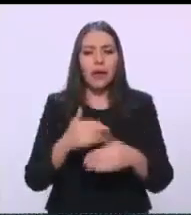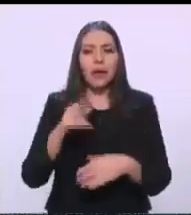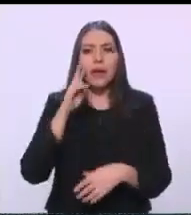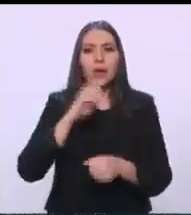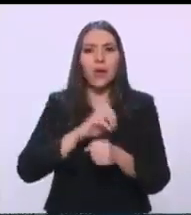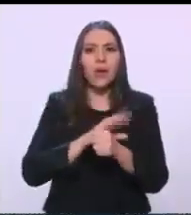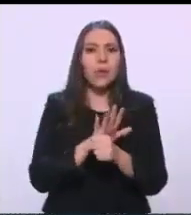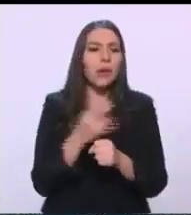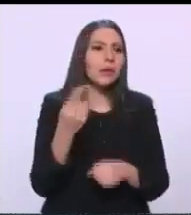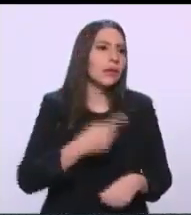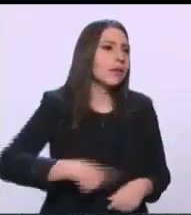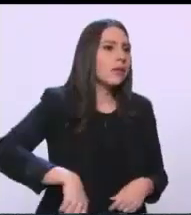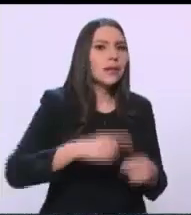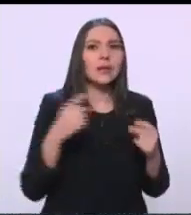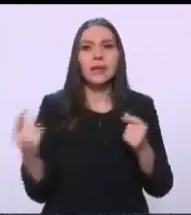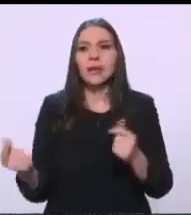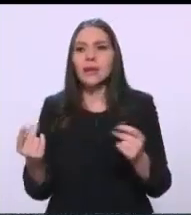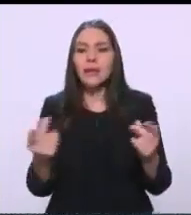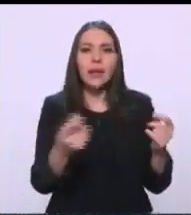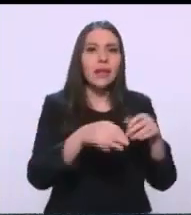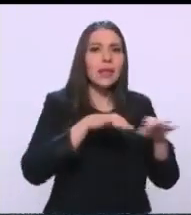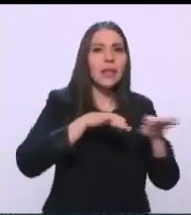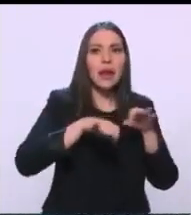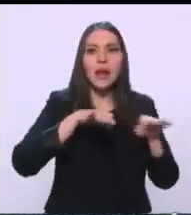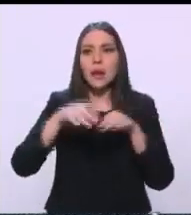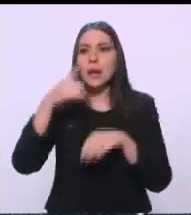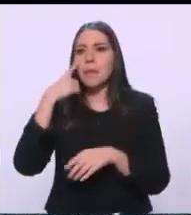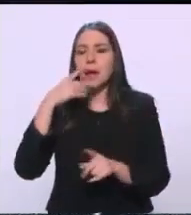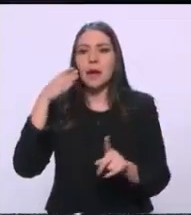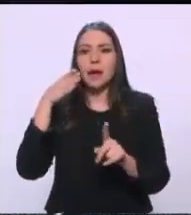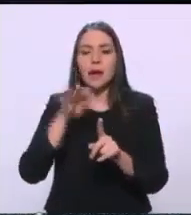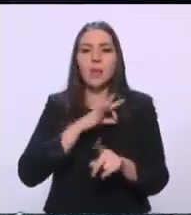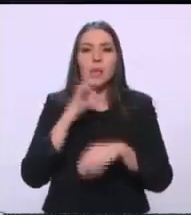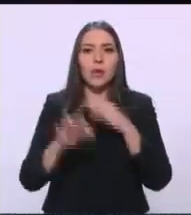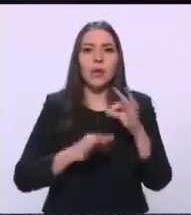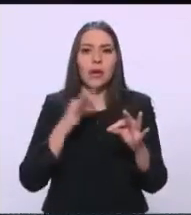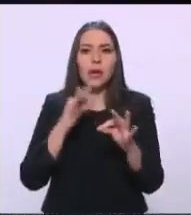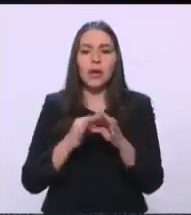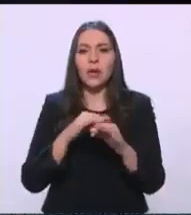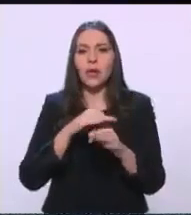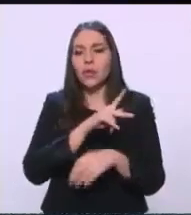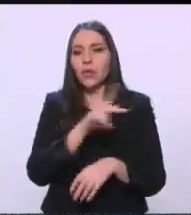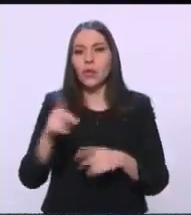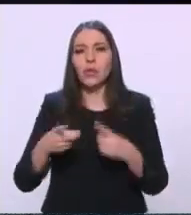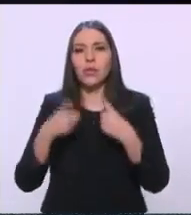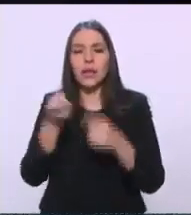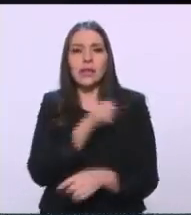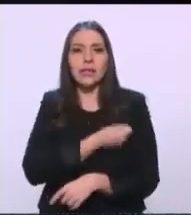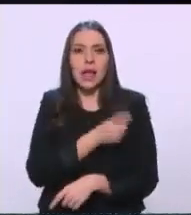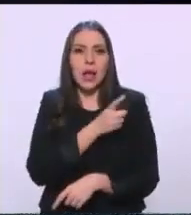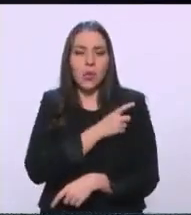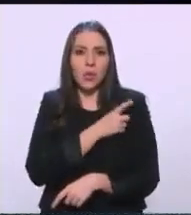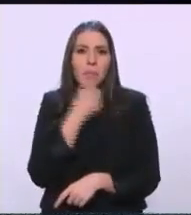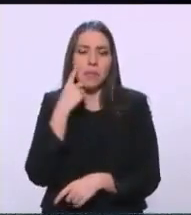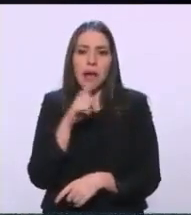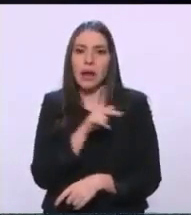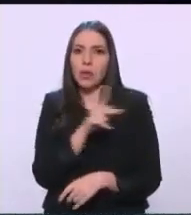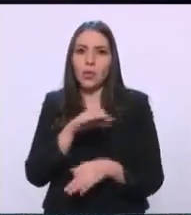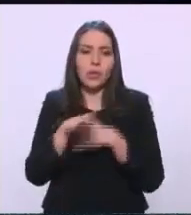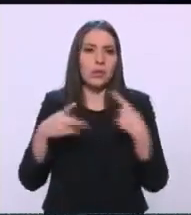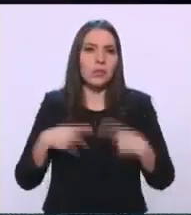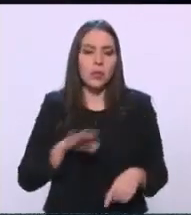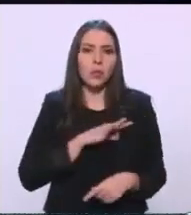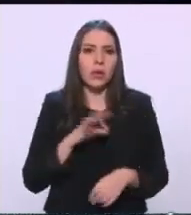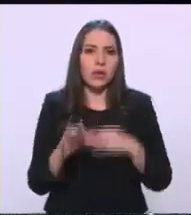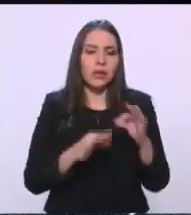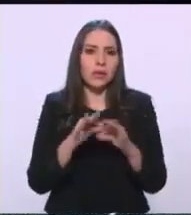que teníamos que trabajar para un estado de bienestar que pasara porque la salud fuera un derecho de todos los mexicanos. Entonces creo que en la parte económica el